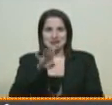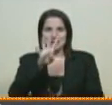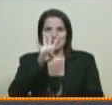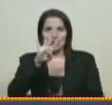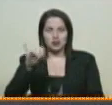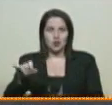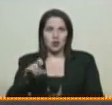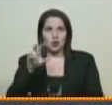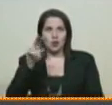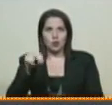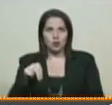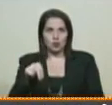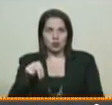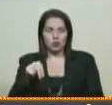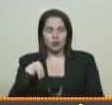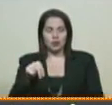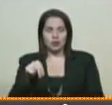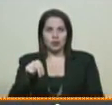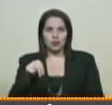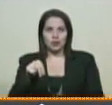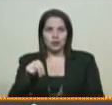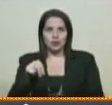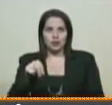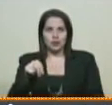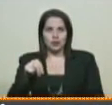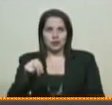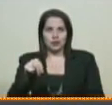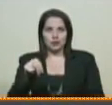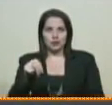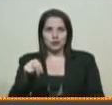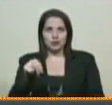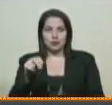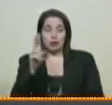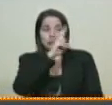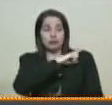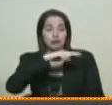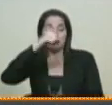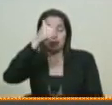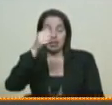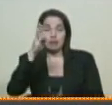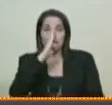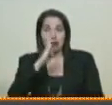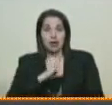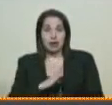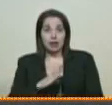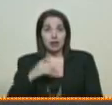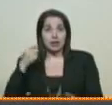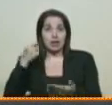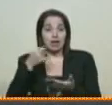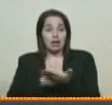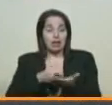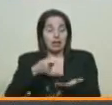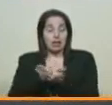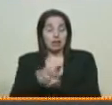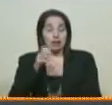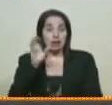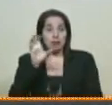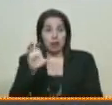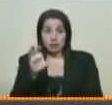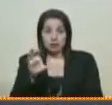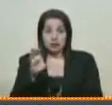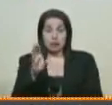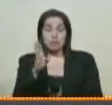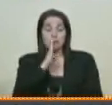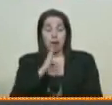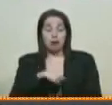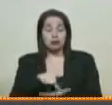junio, 4 de junio. Así que las autoridades bancarias del país, las autoridades monetarias, Banco Central